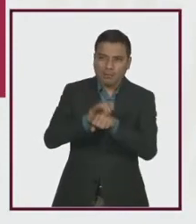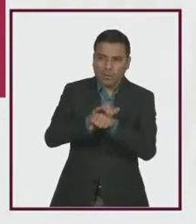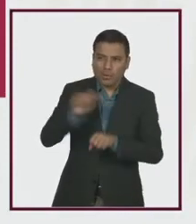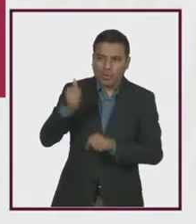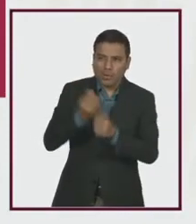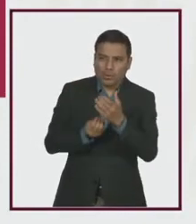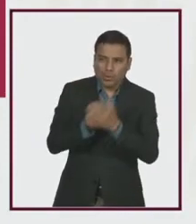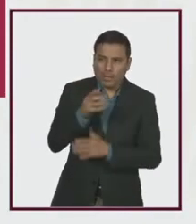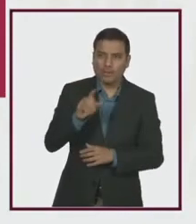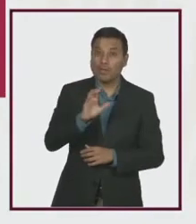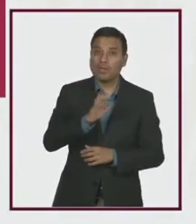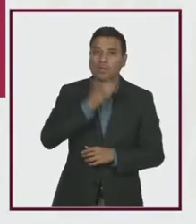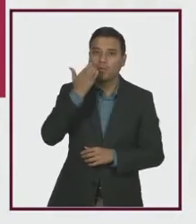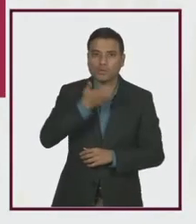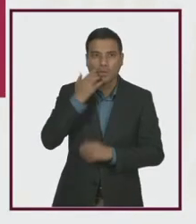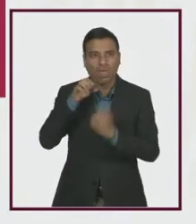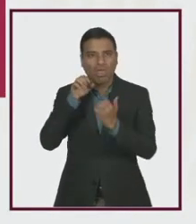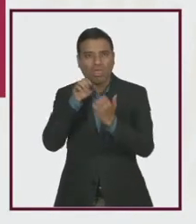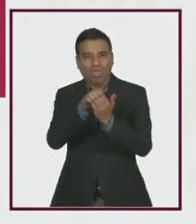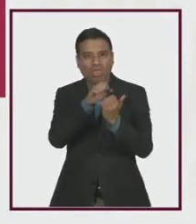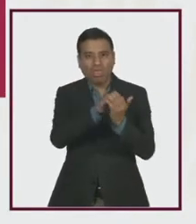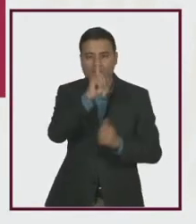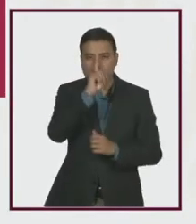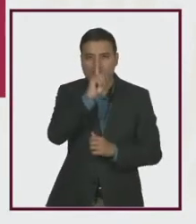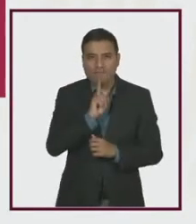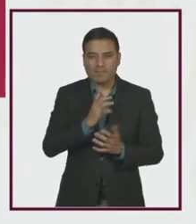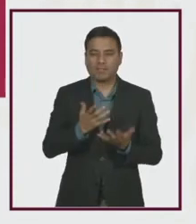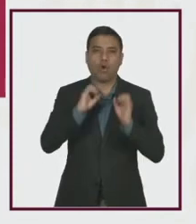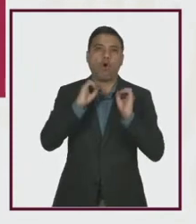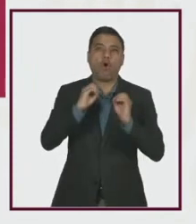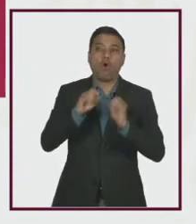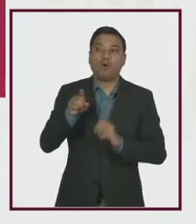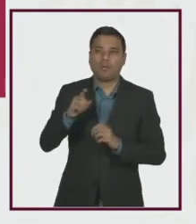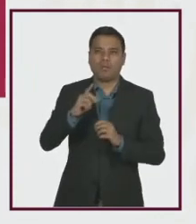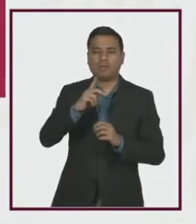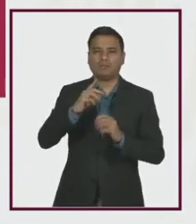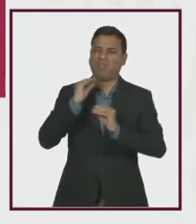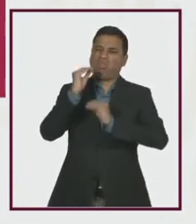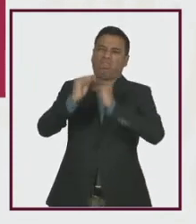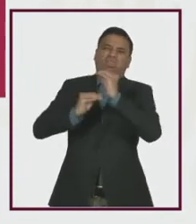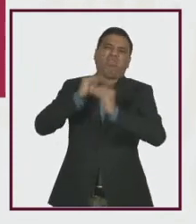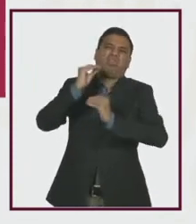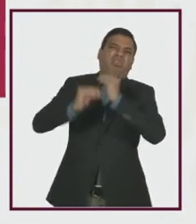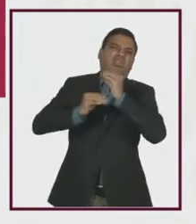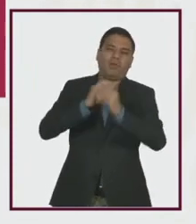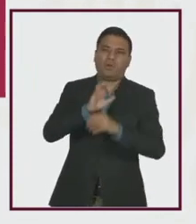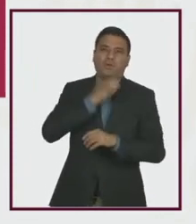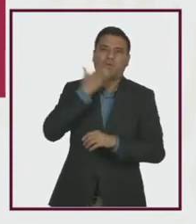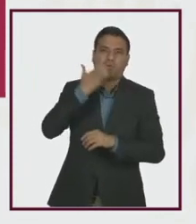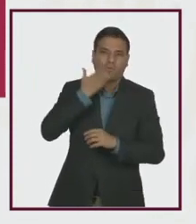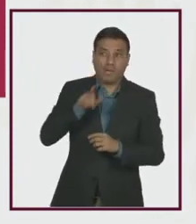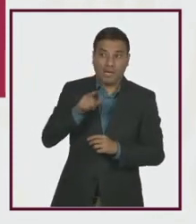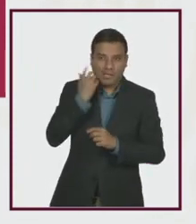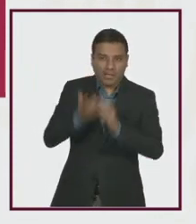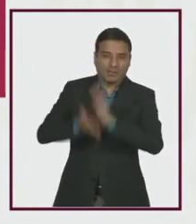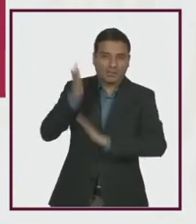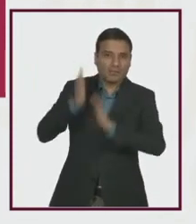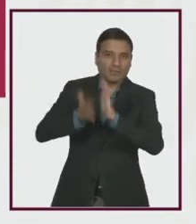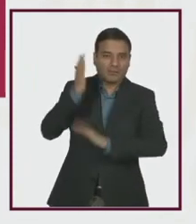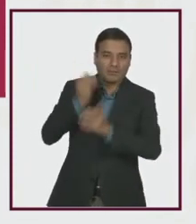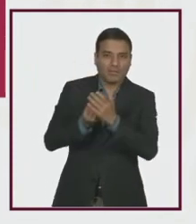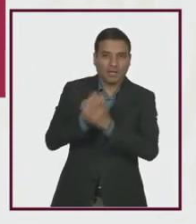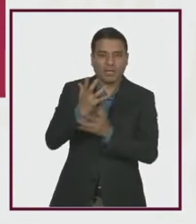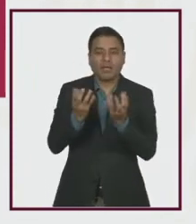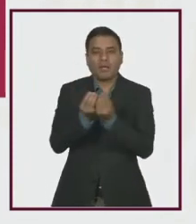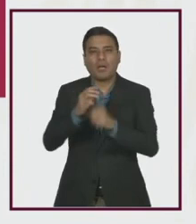con frecuencia, si nos hacen si discuten con nosotros por situaciones de no dejarlos salir, que también es muy común en